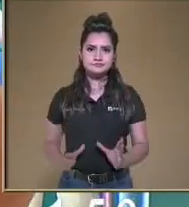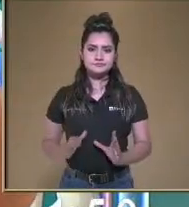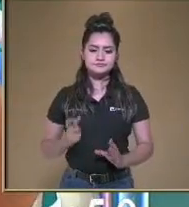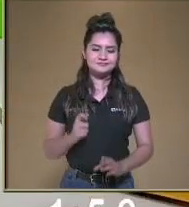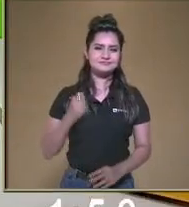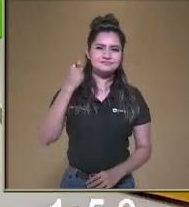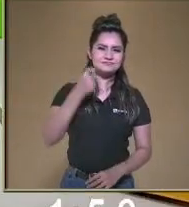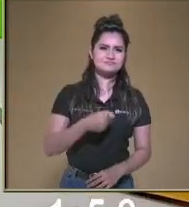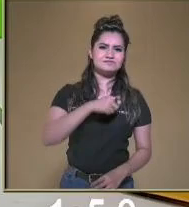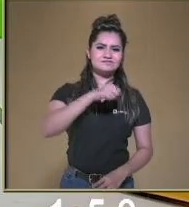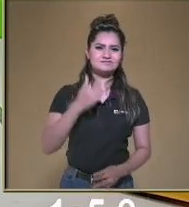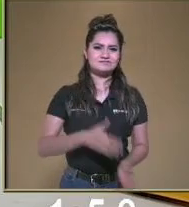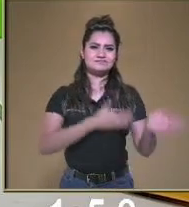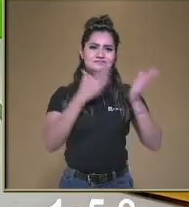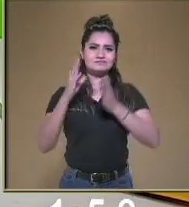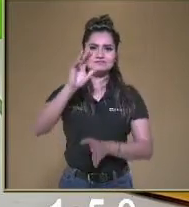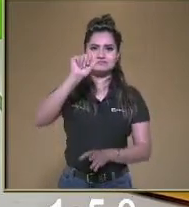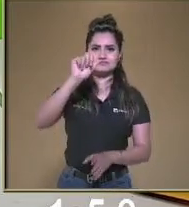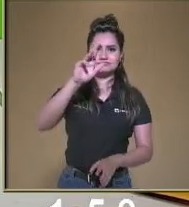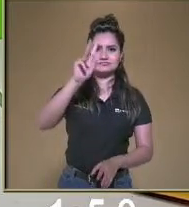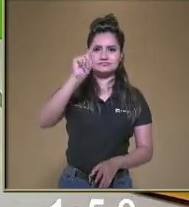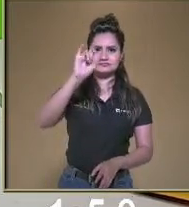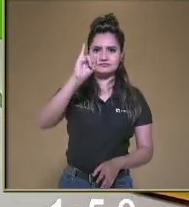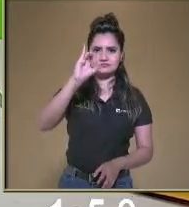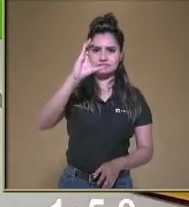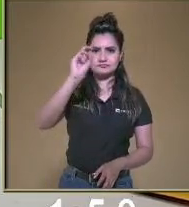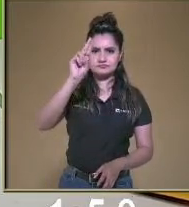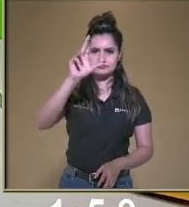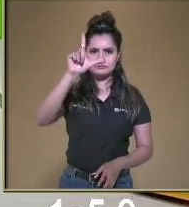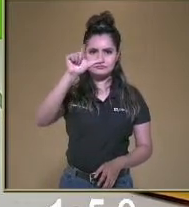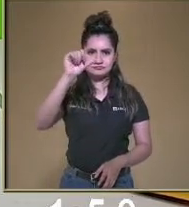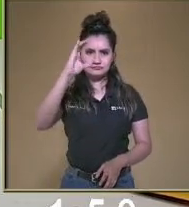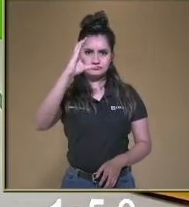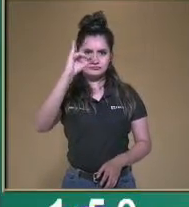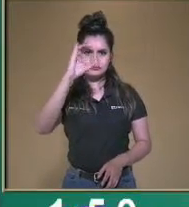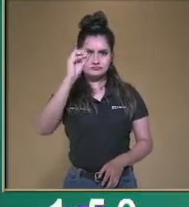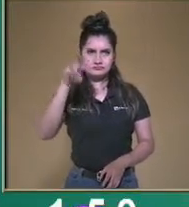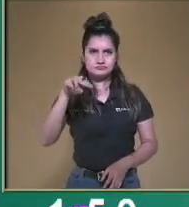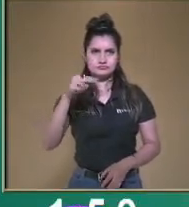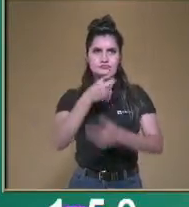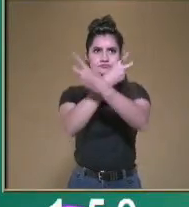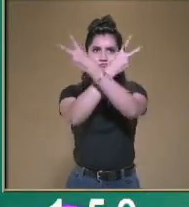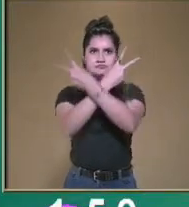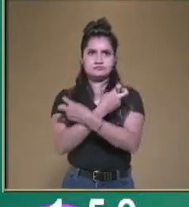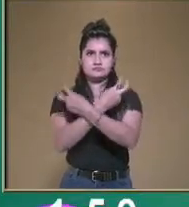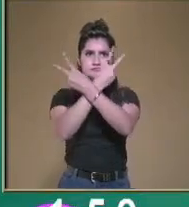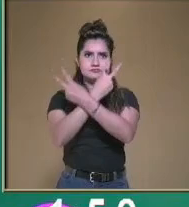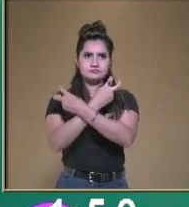Dime tú. Un hueso con otro hueso y tiene movimiento.